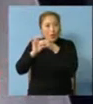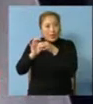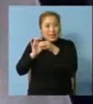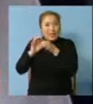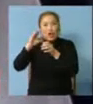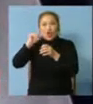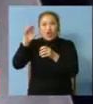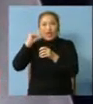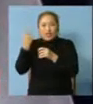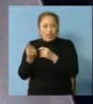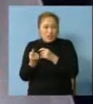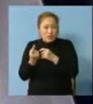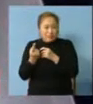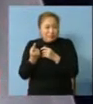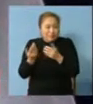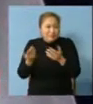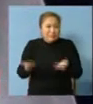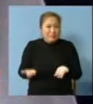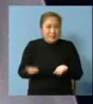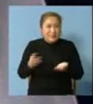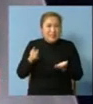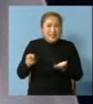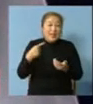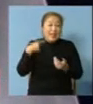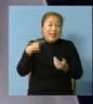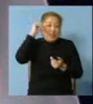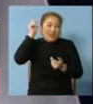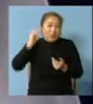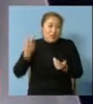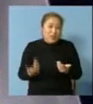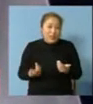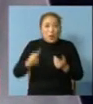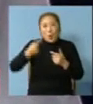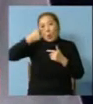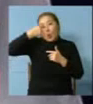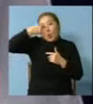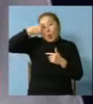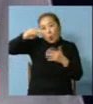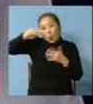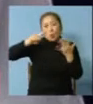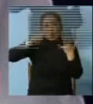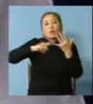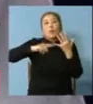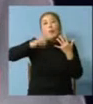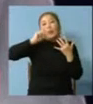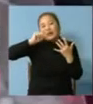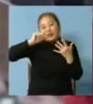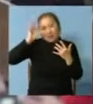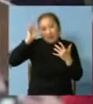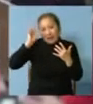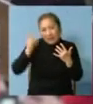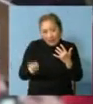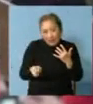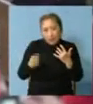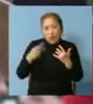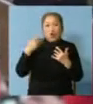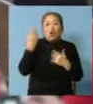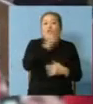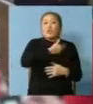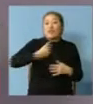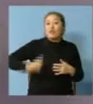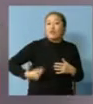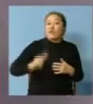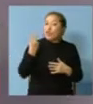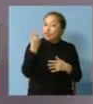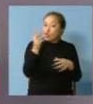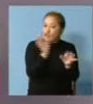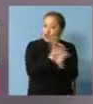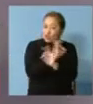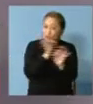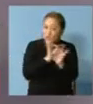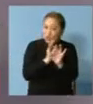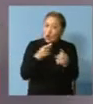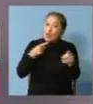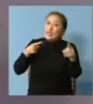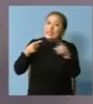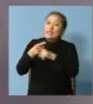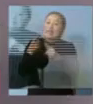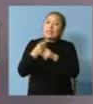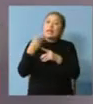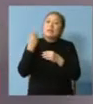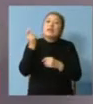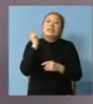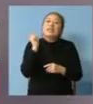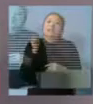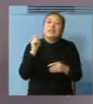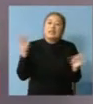Lilita Carrió. Realmente es increíble. Y por último, el presidente Macri. ¿Sabemos quién va a ser el vice de Macri? No, los radicales les reclaman ese